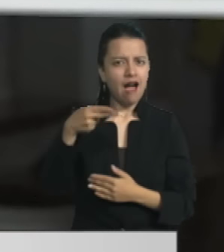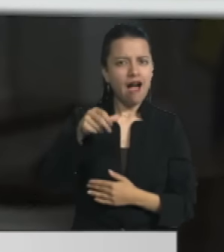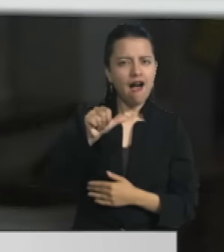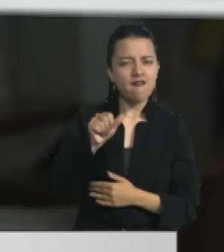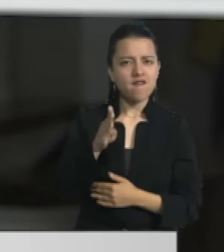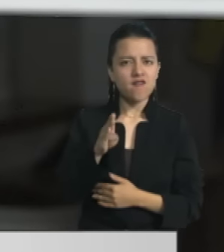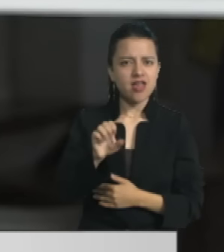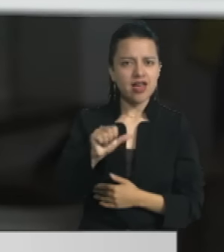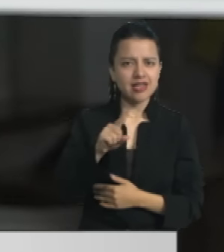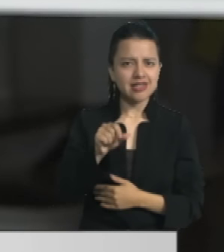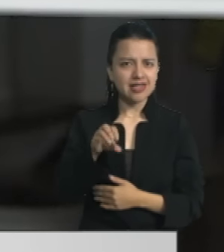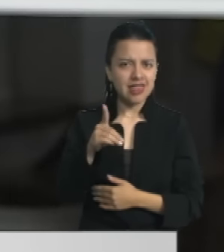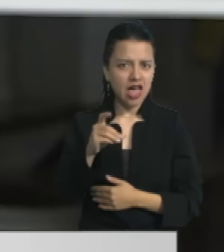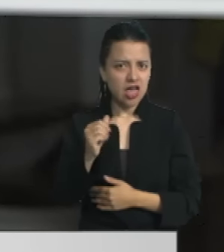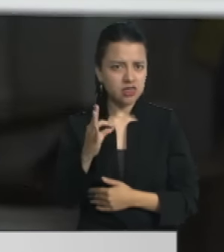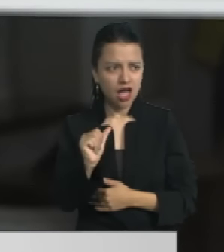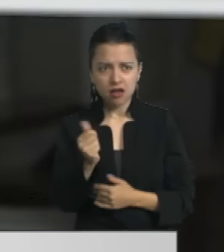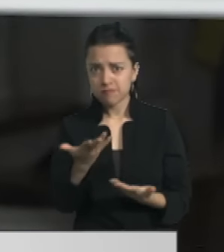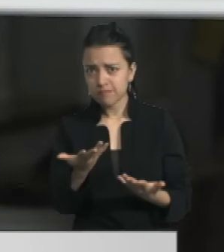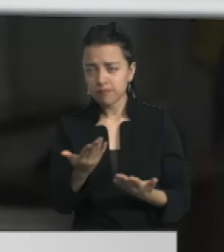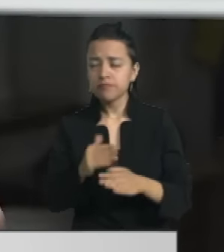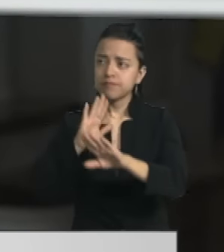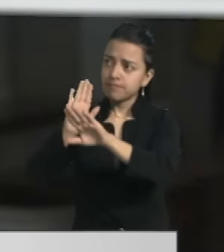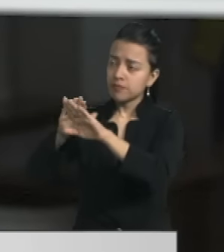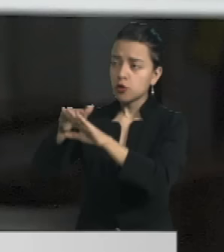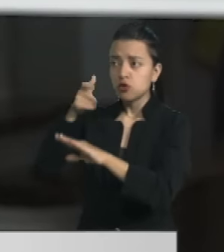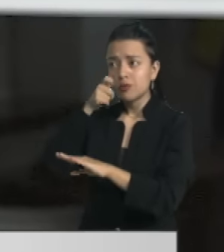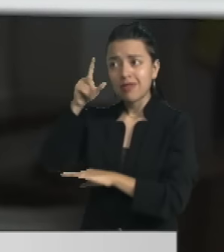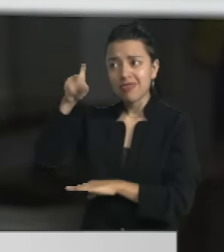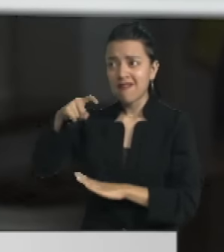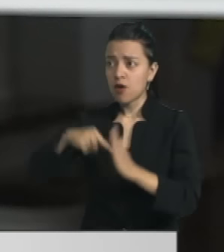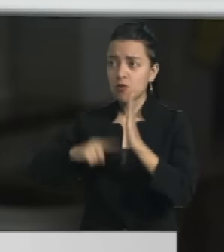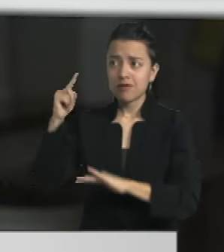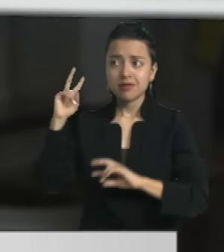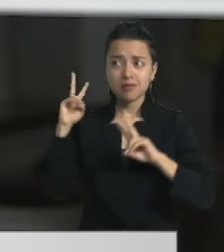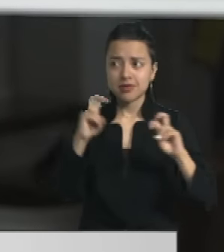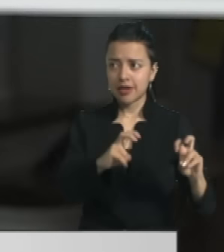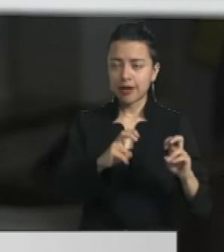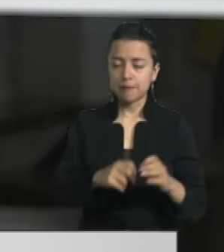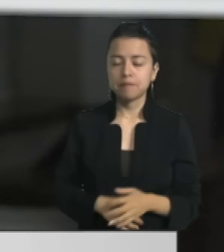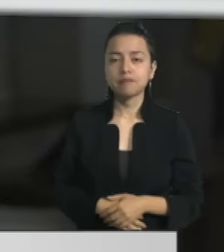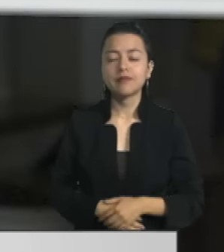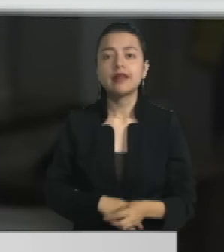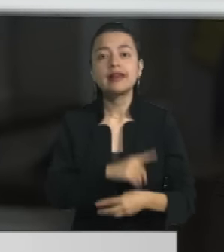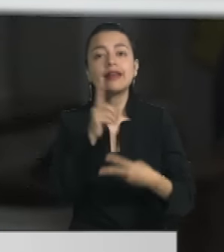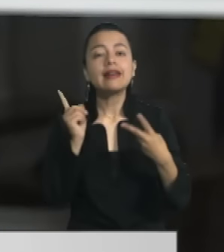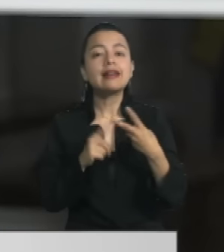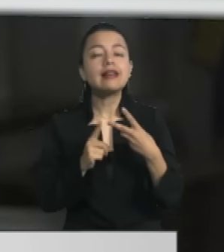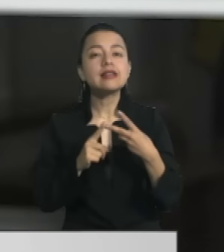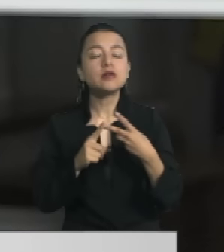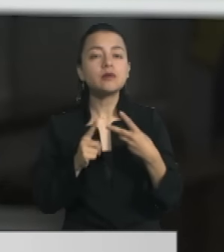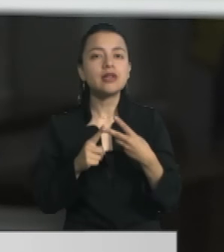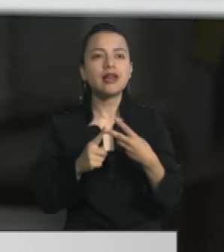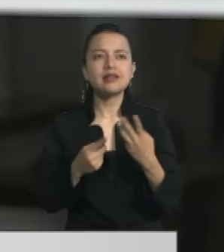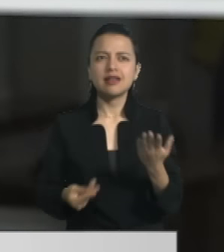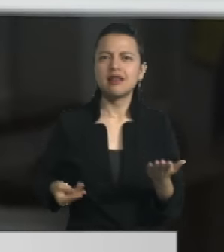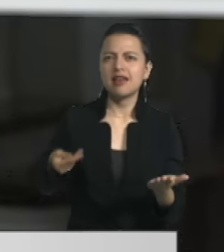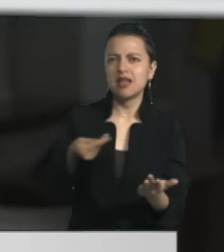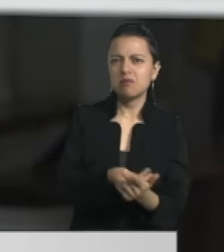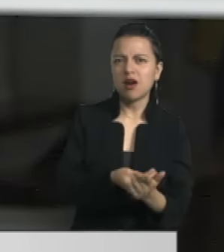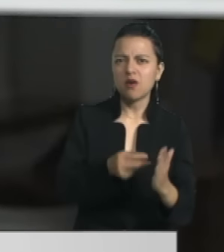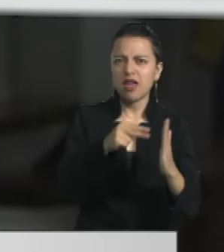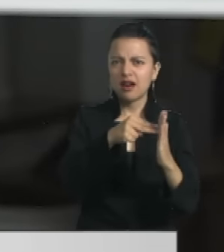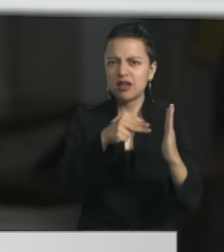para que investigue este procedimiento y la segunda alerta tiene que ver con el pago con monedas debemos